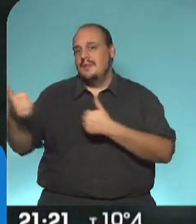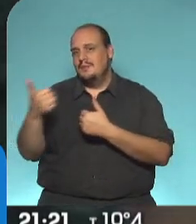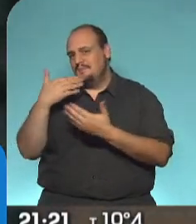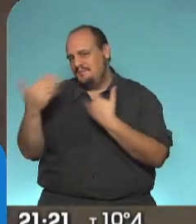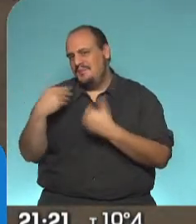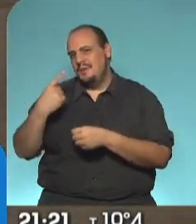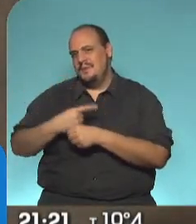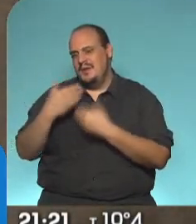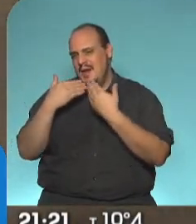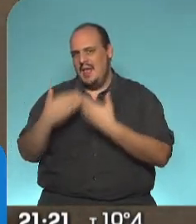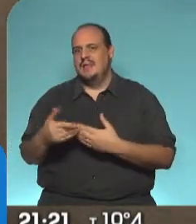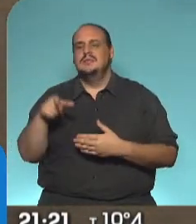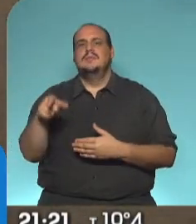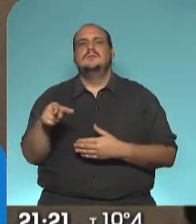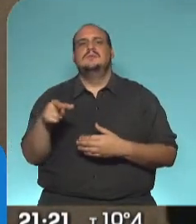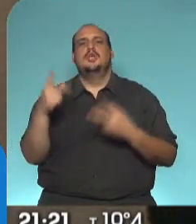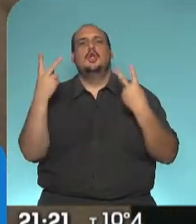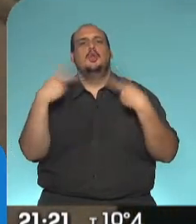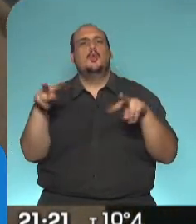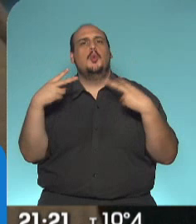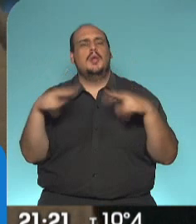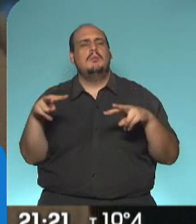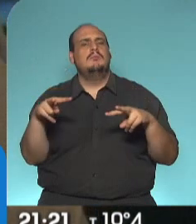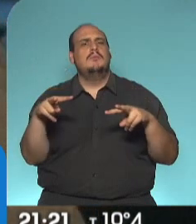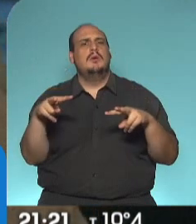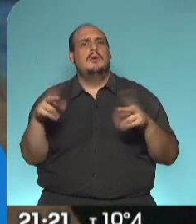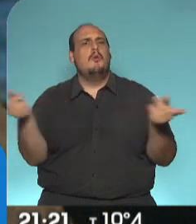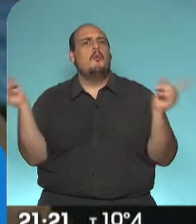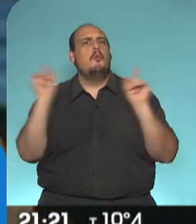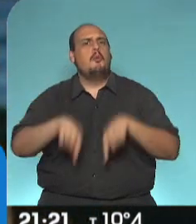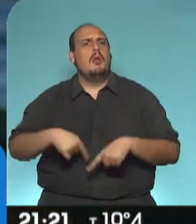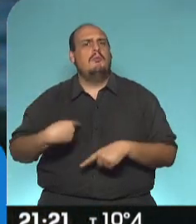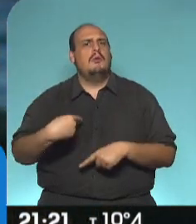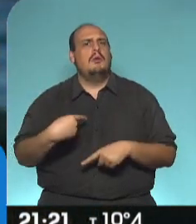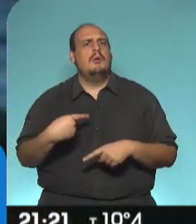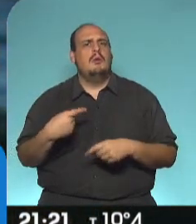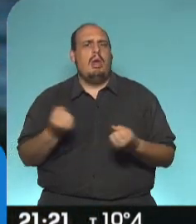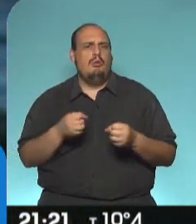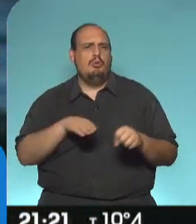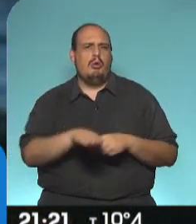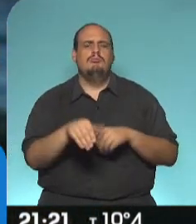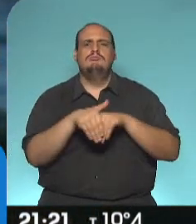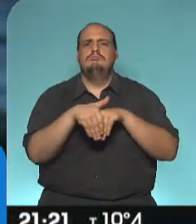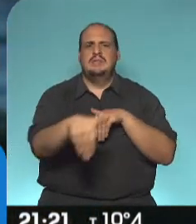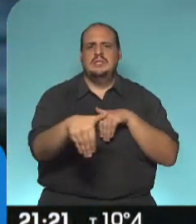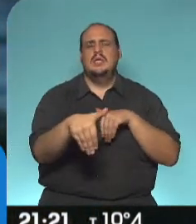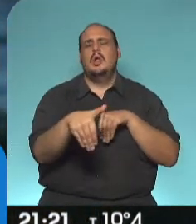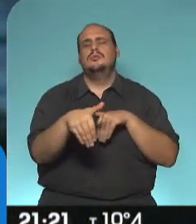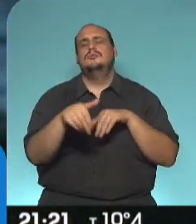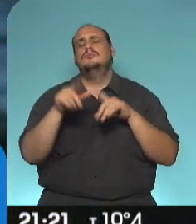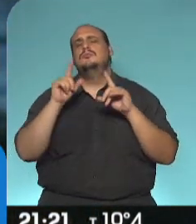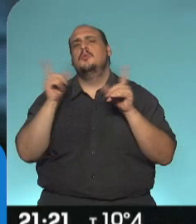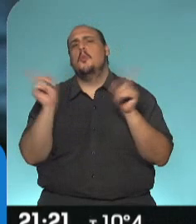primera pregunta es cuándo va a comenzar a funcionar cuando se van a activar el turismo terrestre los micros y a su vez también